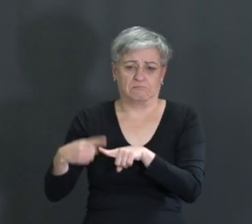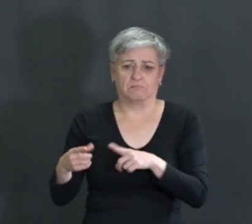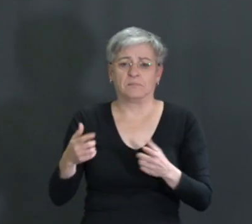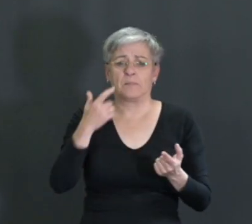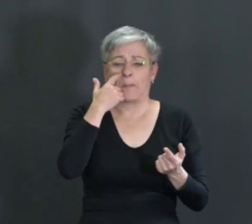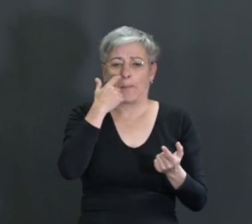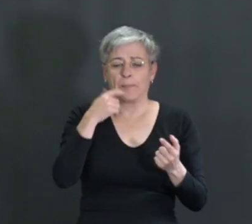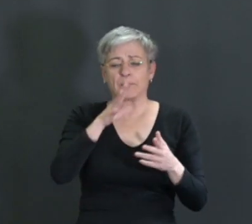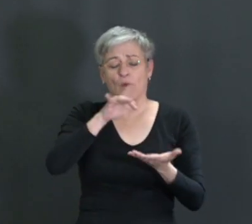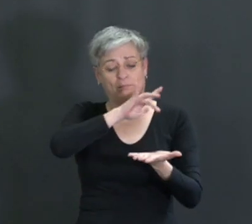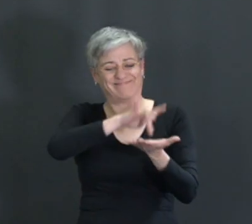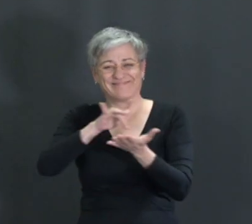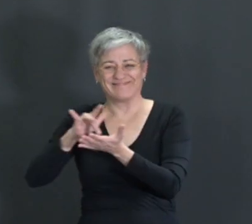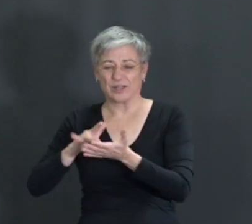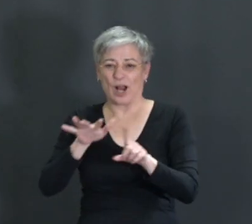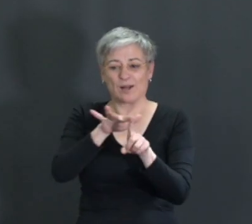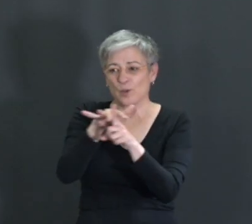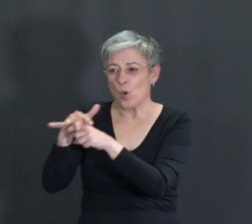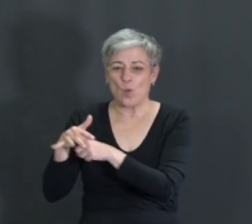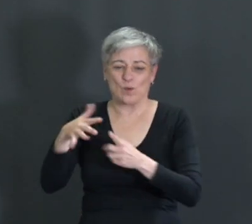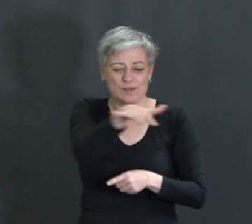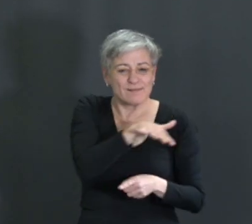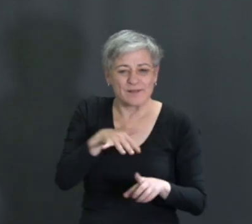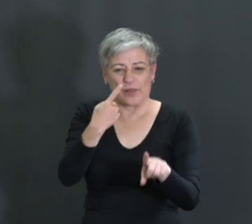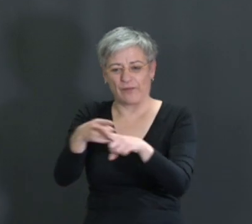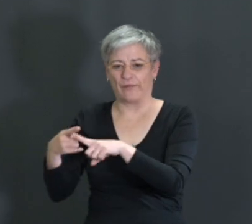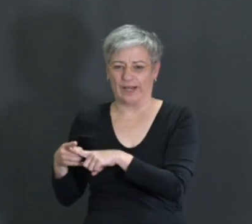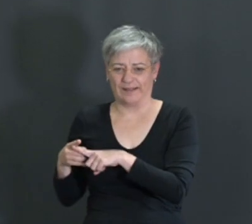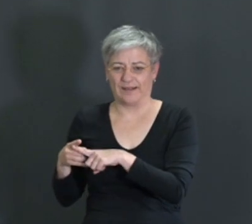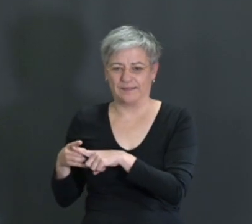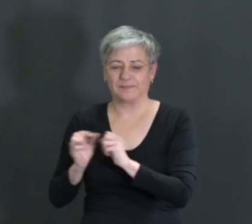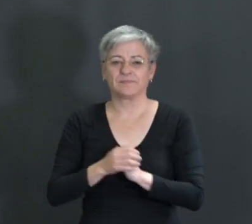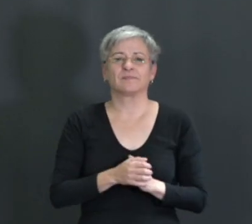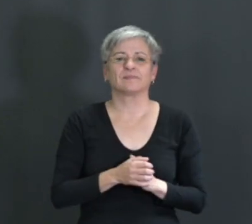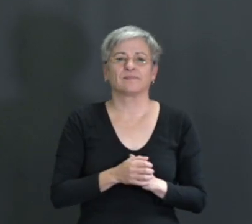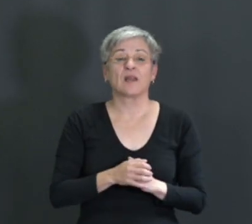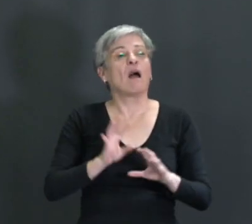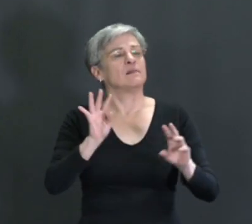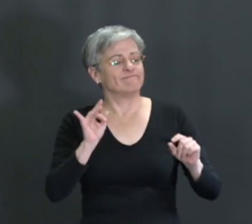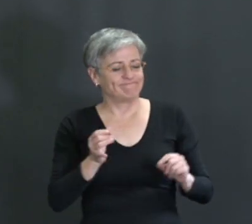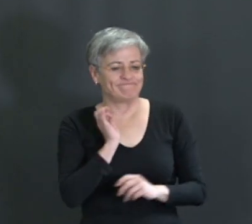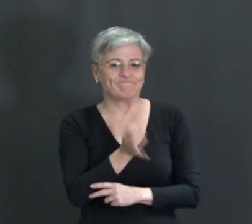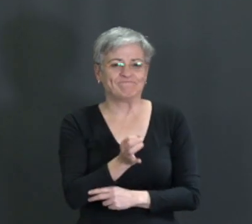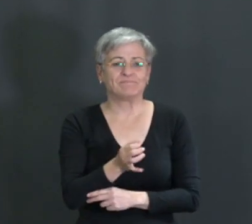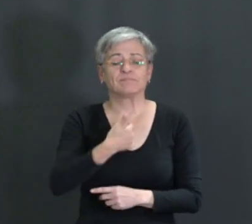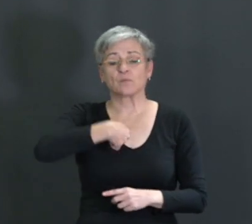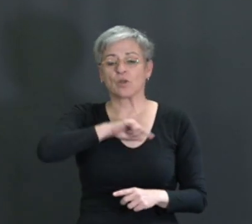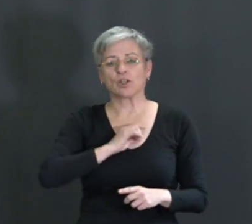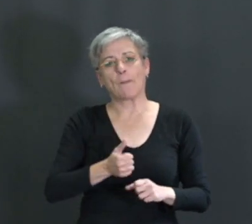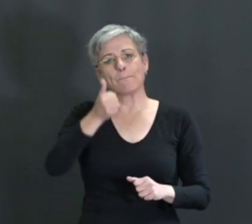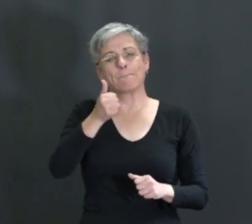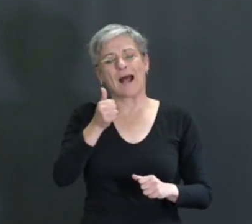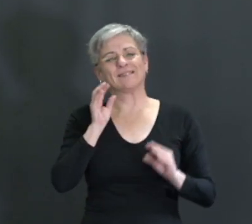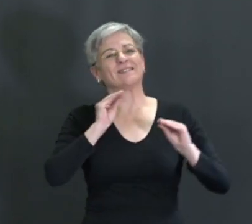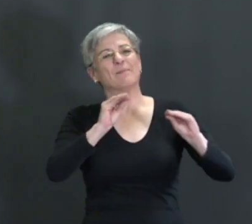ido celebrando los Juegos. O sea, ahí nosotros nos quedamos con la foto de los deportistas, que es lo más